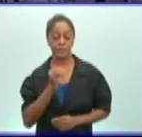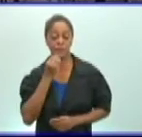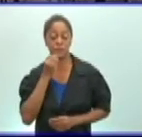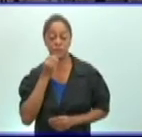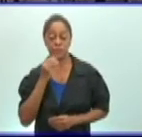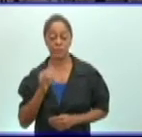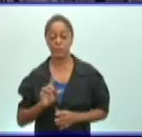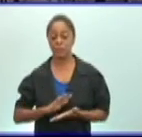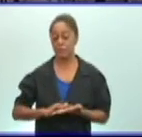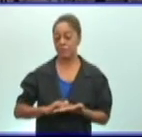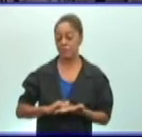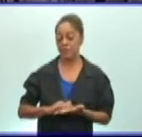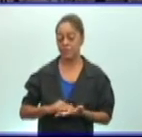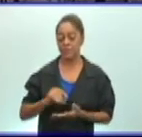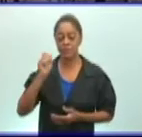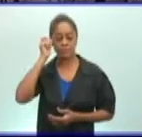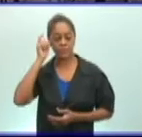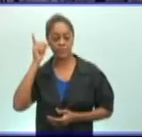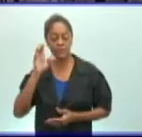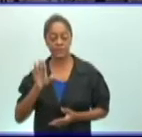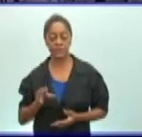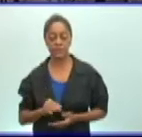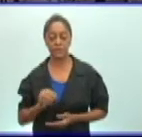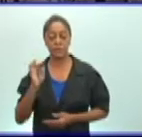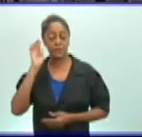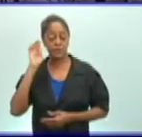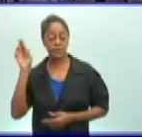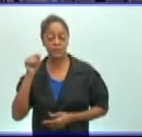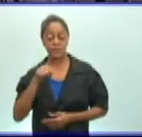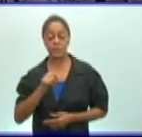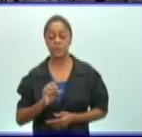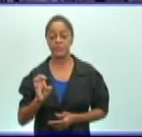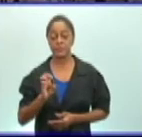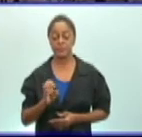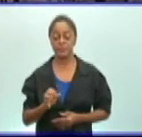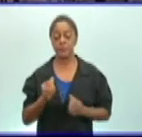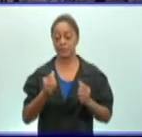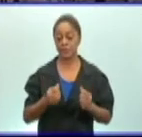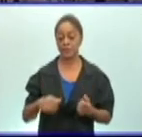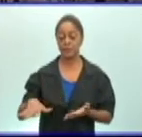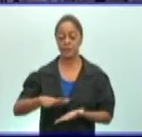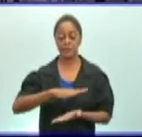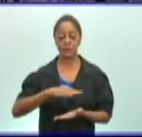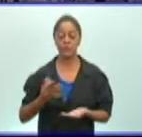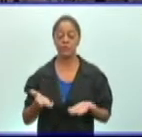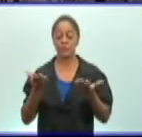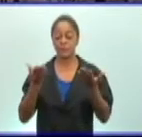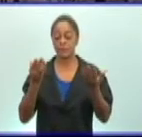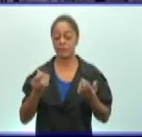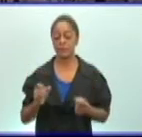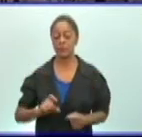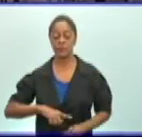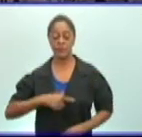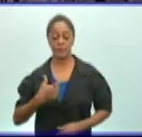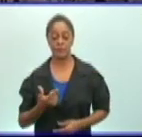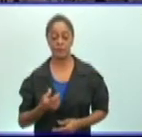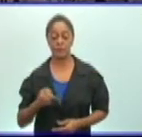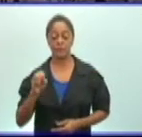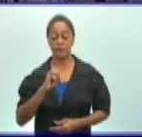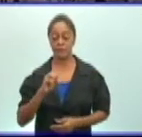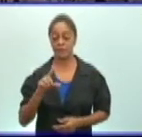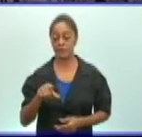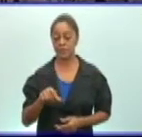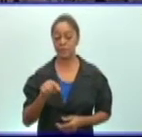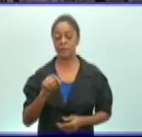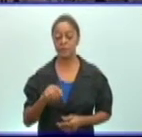para nada idealizarlos. Recordemos que esta civilización va a asentar todo su desarrollo en las culturas del Oriente, sobre